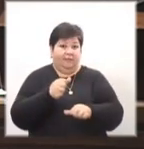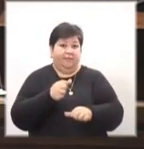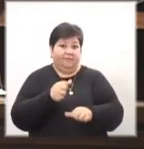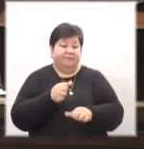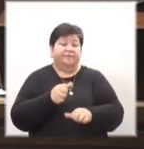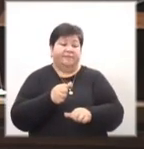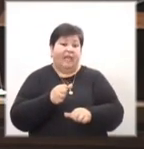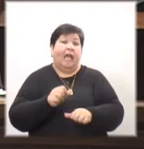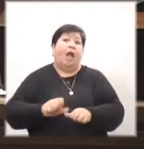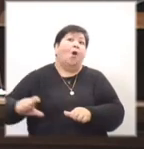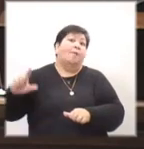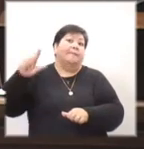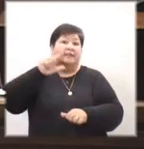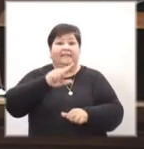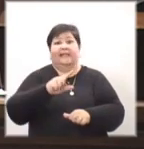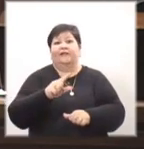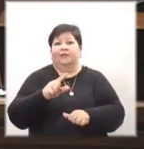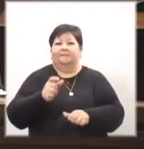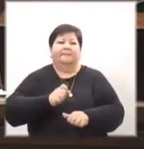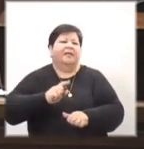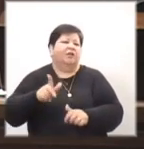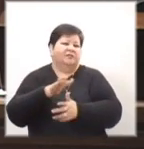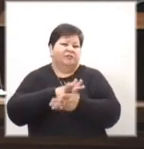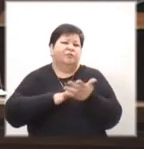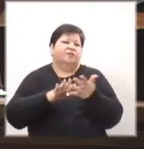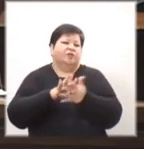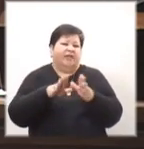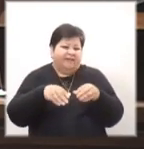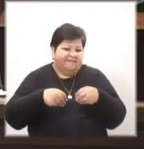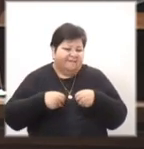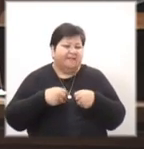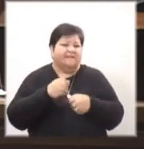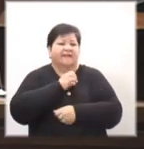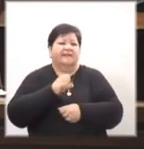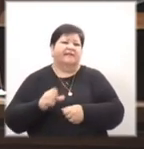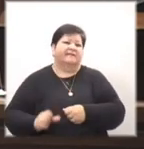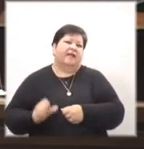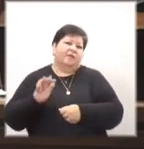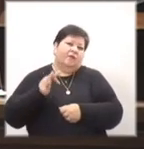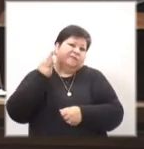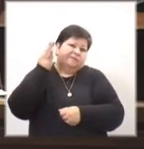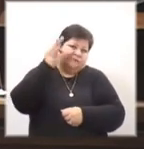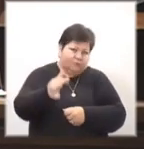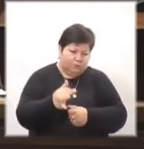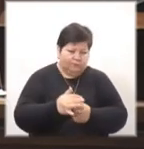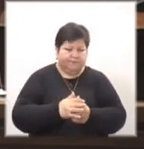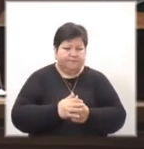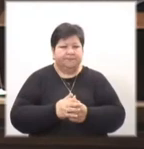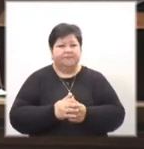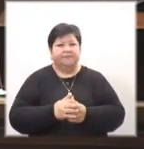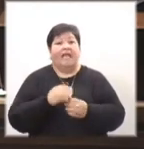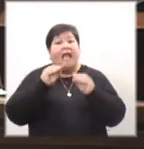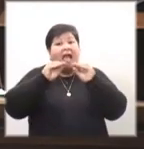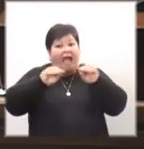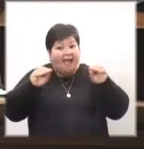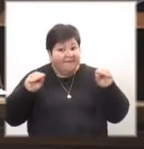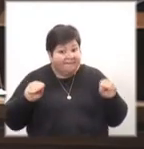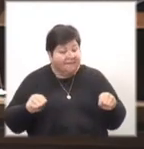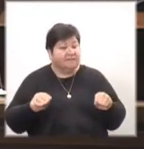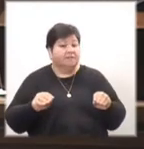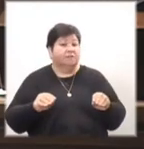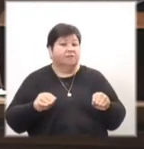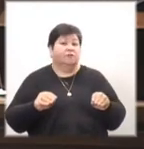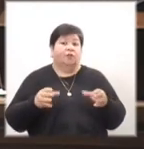los costos que iba a tener que enfrentar el Estado en las futuras décadas. Esto fue advertido incansablemente por